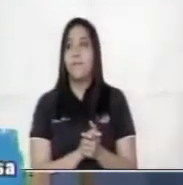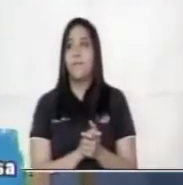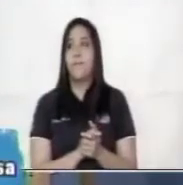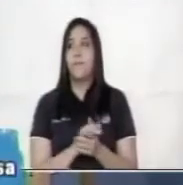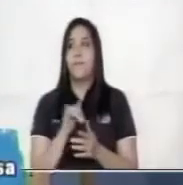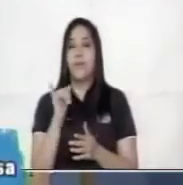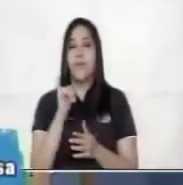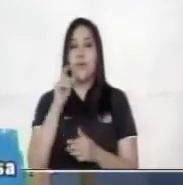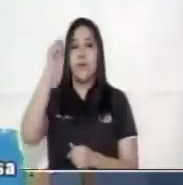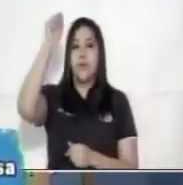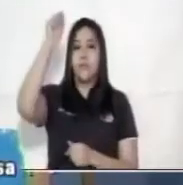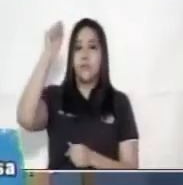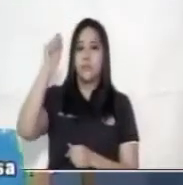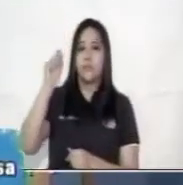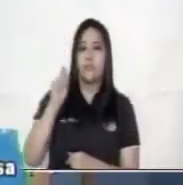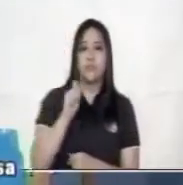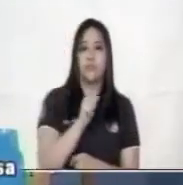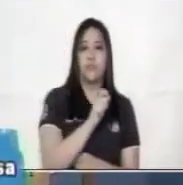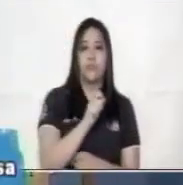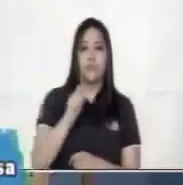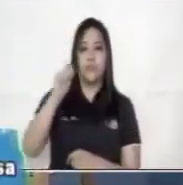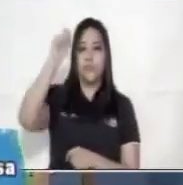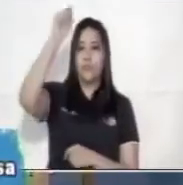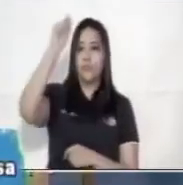una curva.